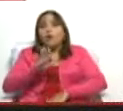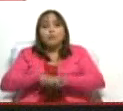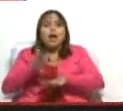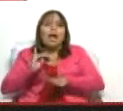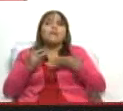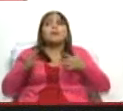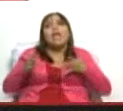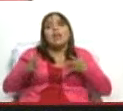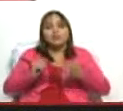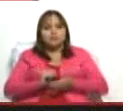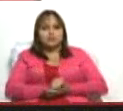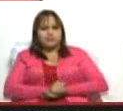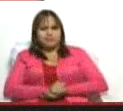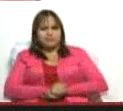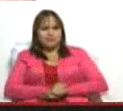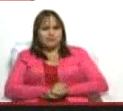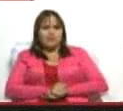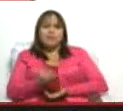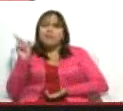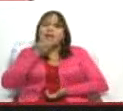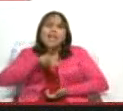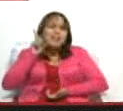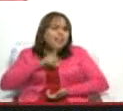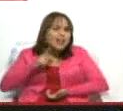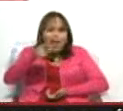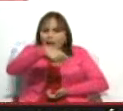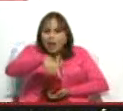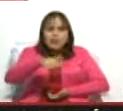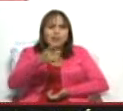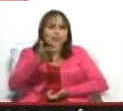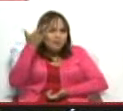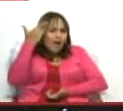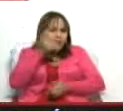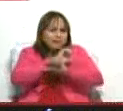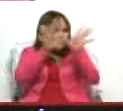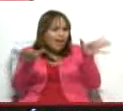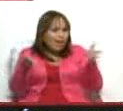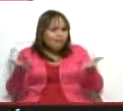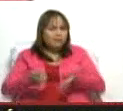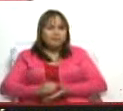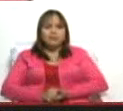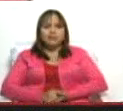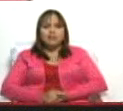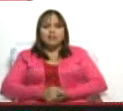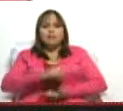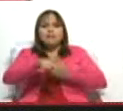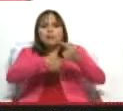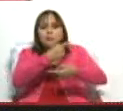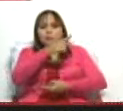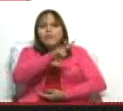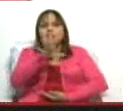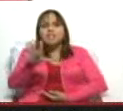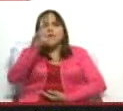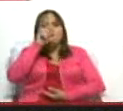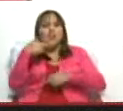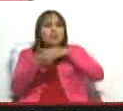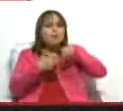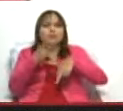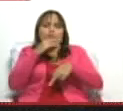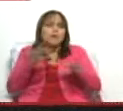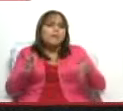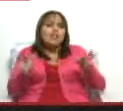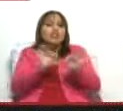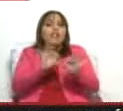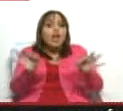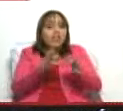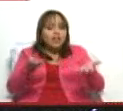miedo. Cuentos chimbos que no se lo creen ni ellos mismos. Después de 25 años esta revolución no le tiene miedo a nada, ni